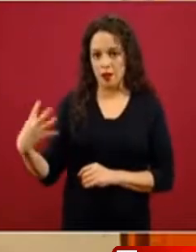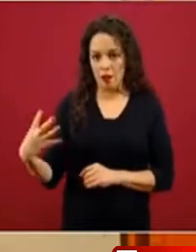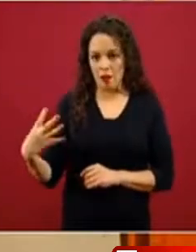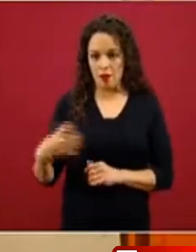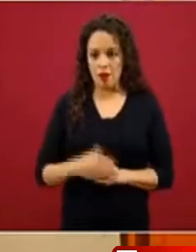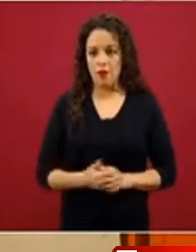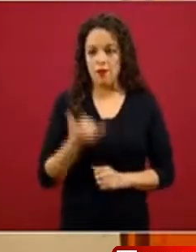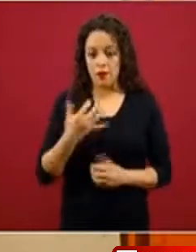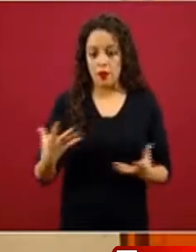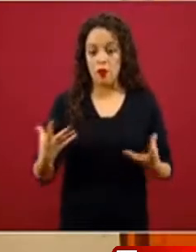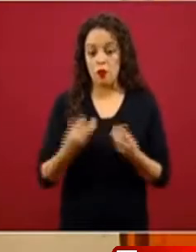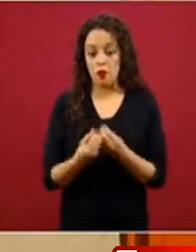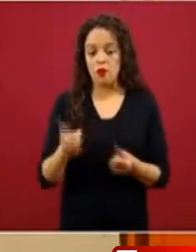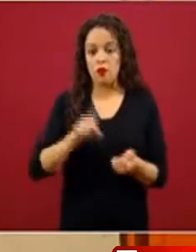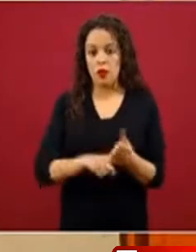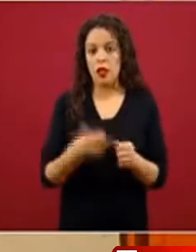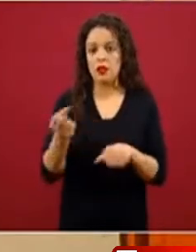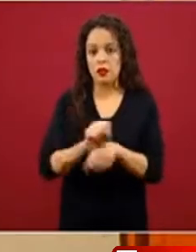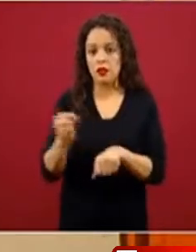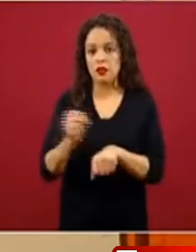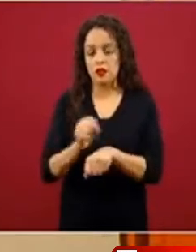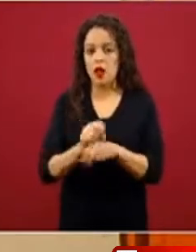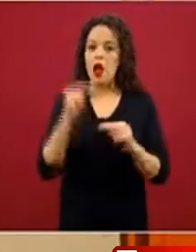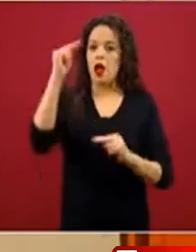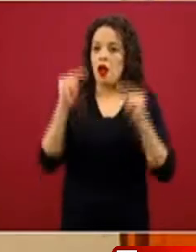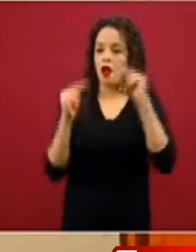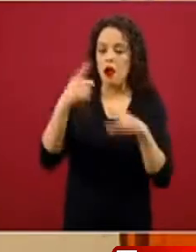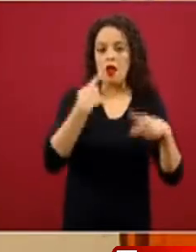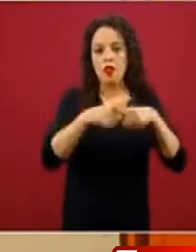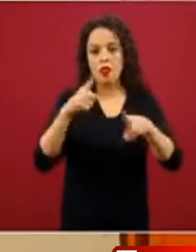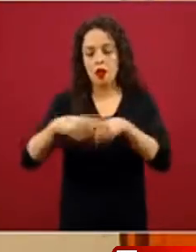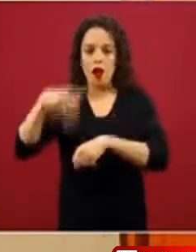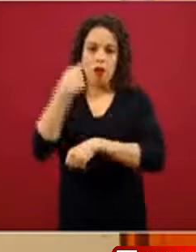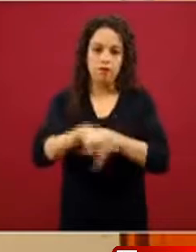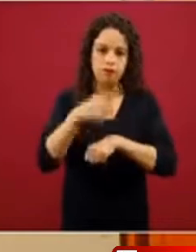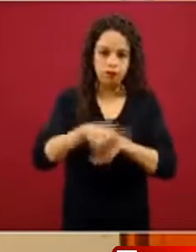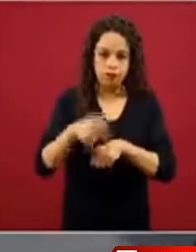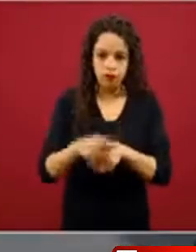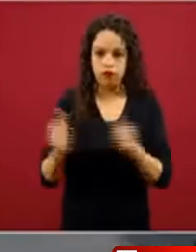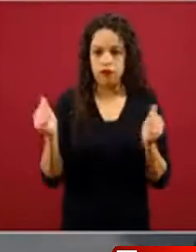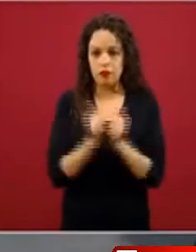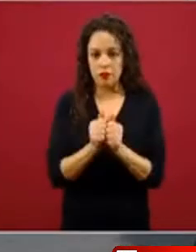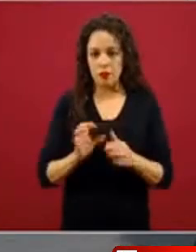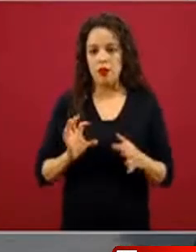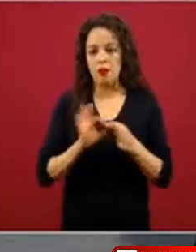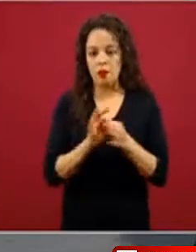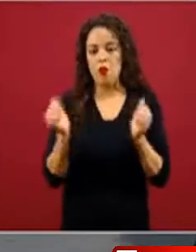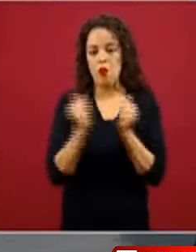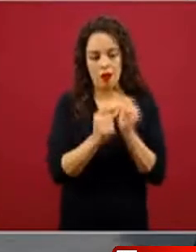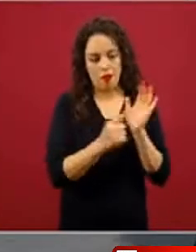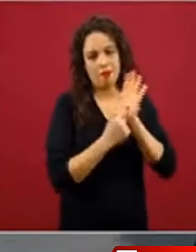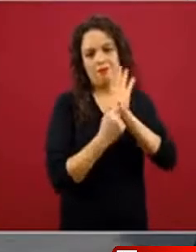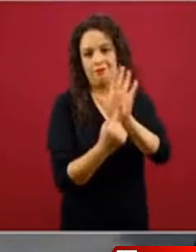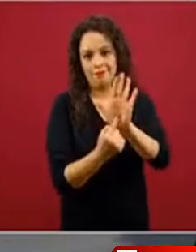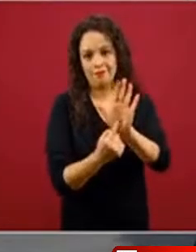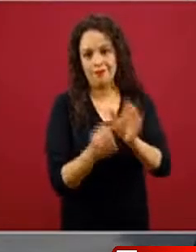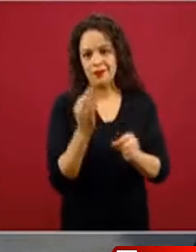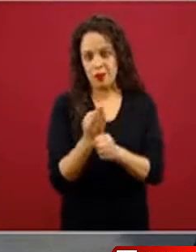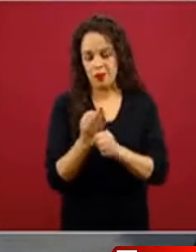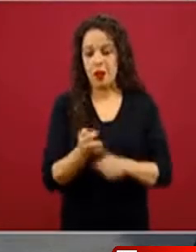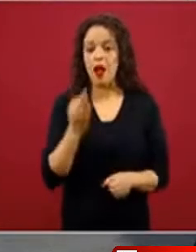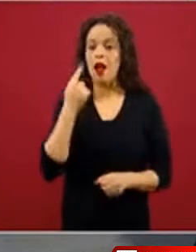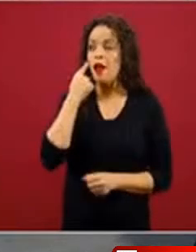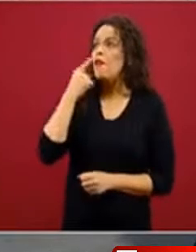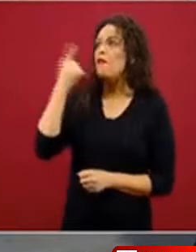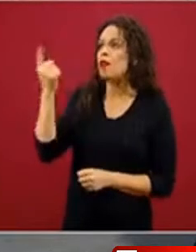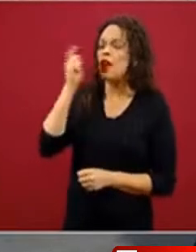que corresponden a cada uno de los niveles de riesgo en los siguientes componentes de la presentación. Bien, aquí podemos ver